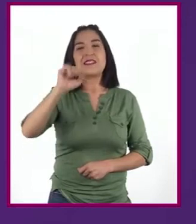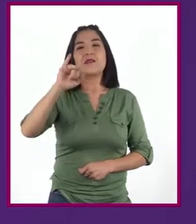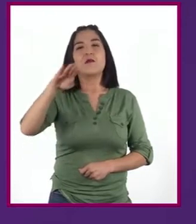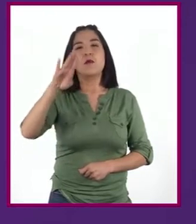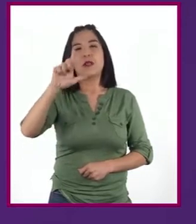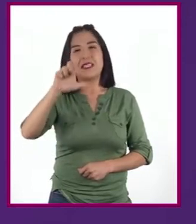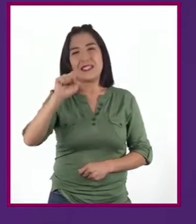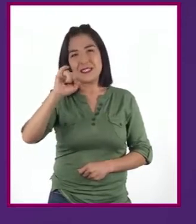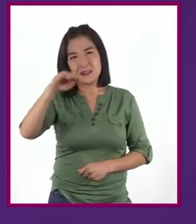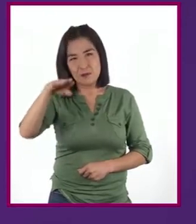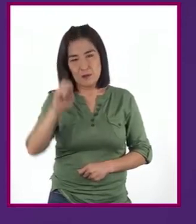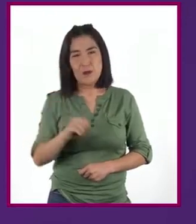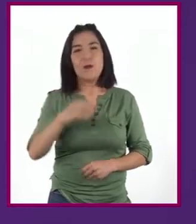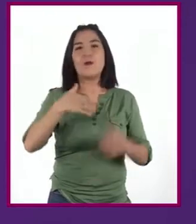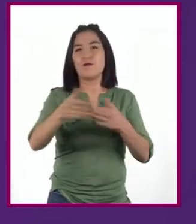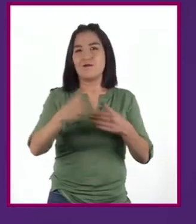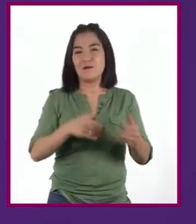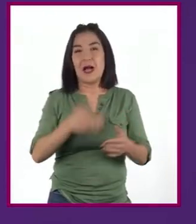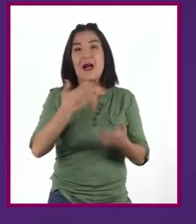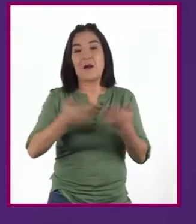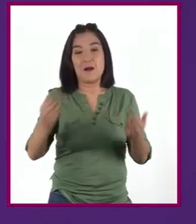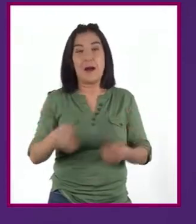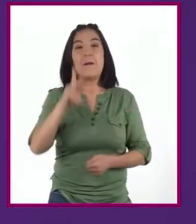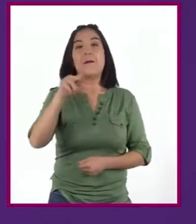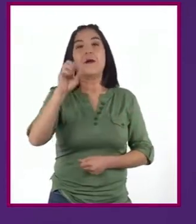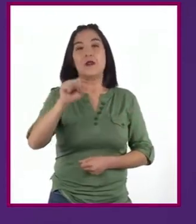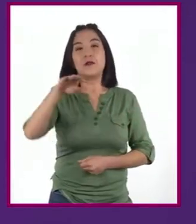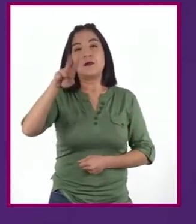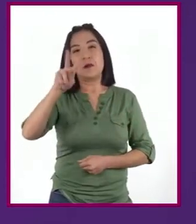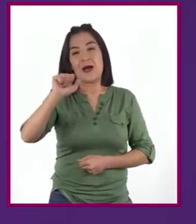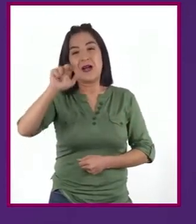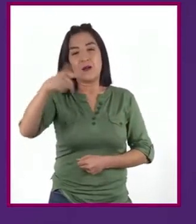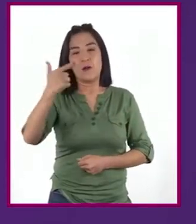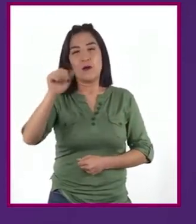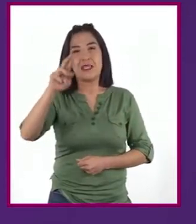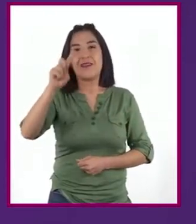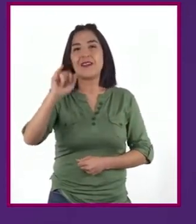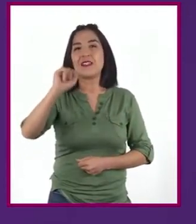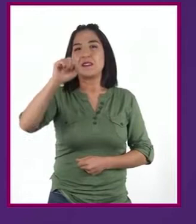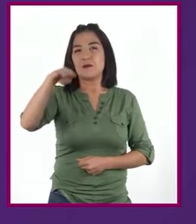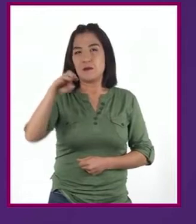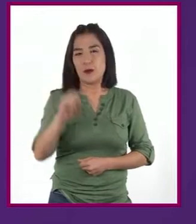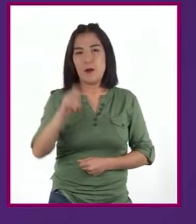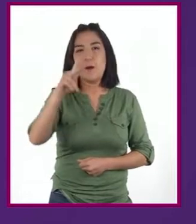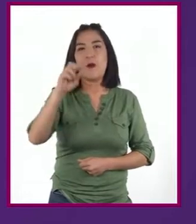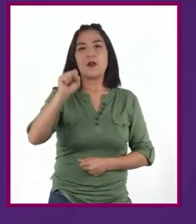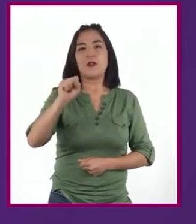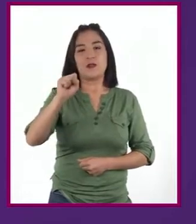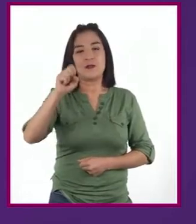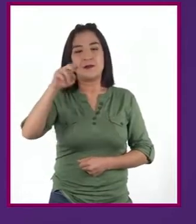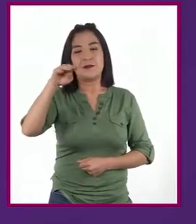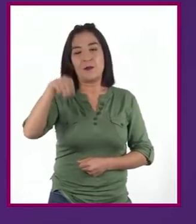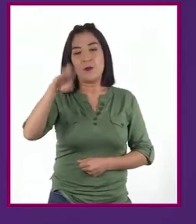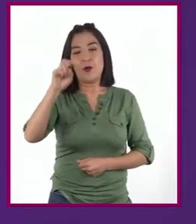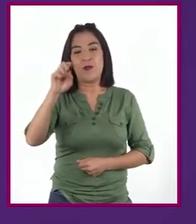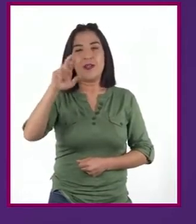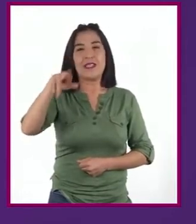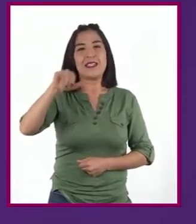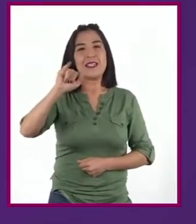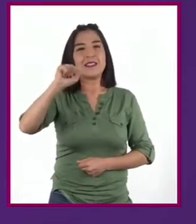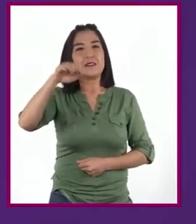modernismo, vanguardismo, posvanguardismo, posmodernismo. A mí me parece